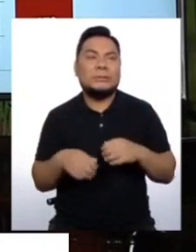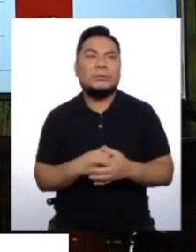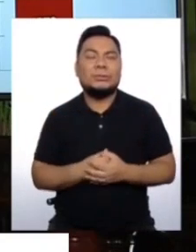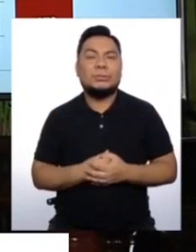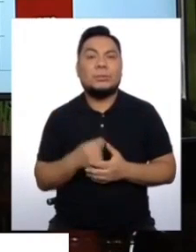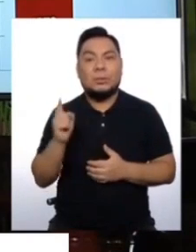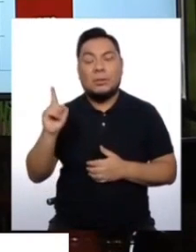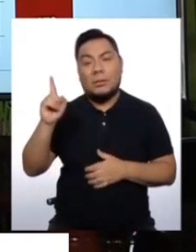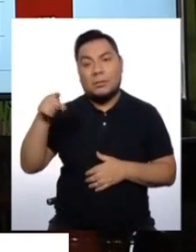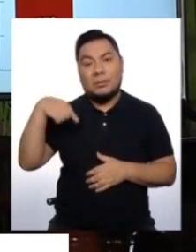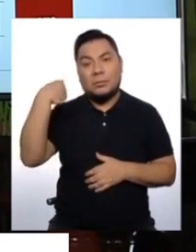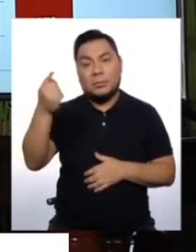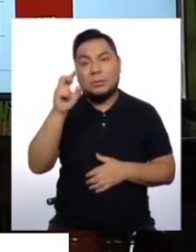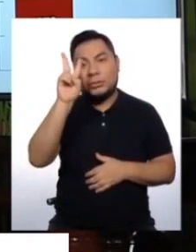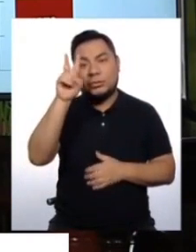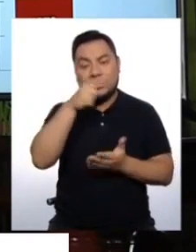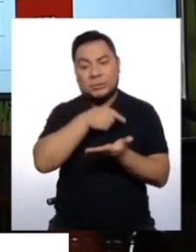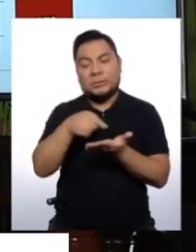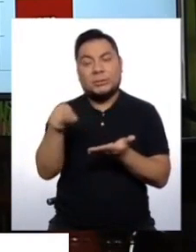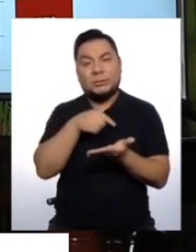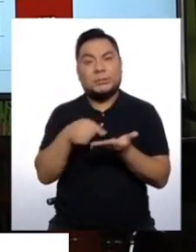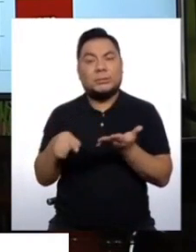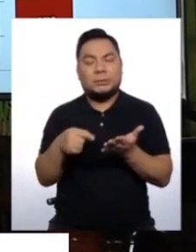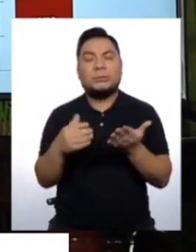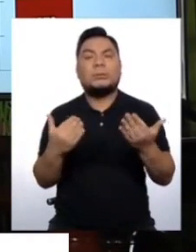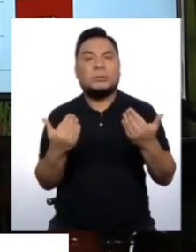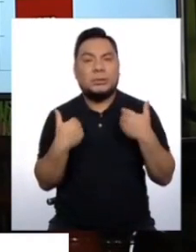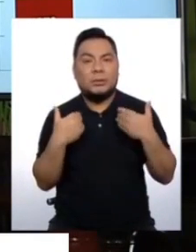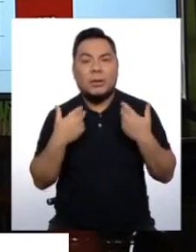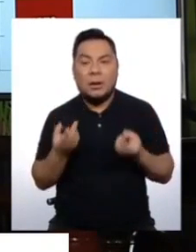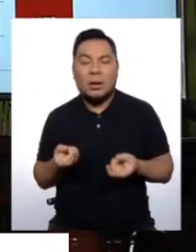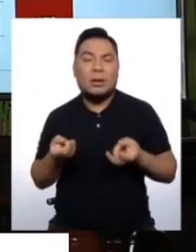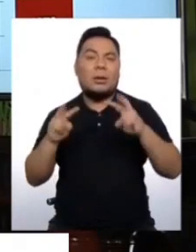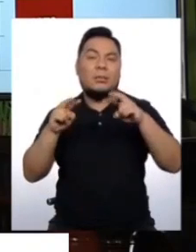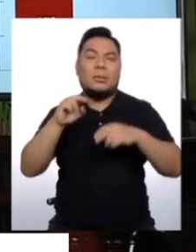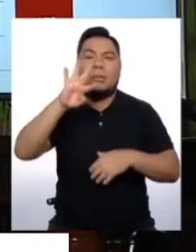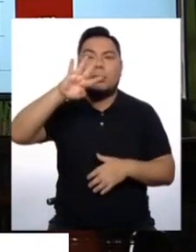en las próximas dos semanas tenemos que aumentar